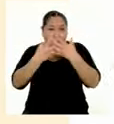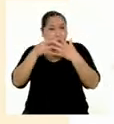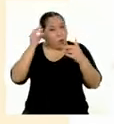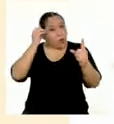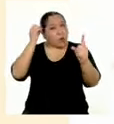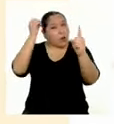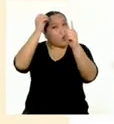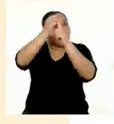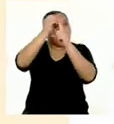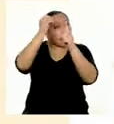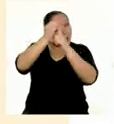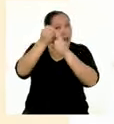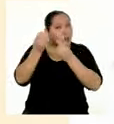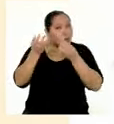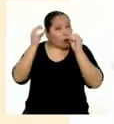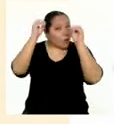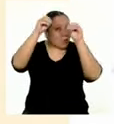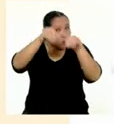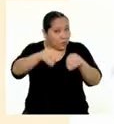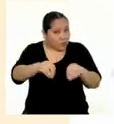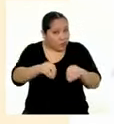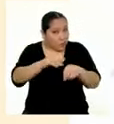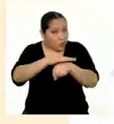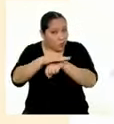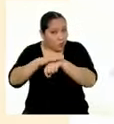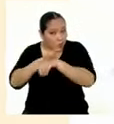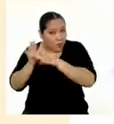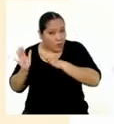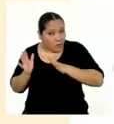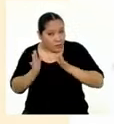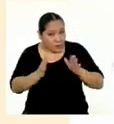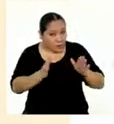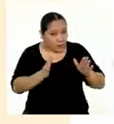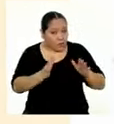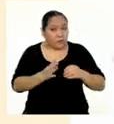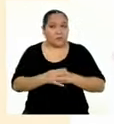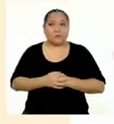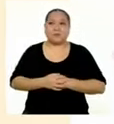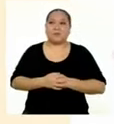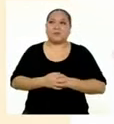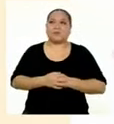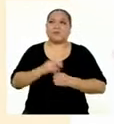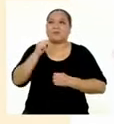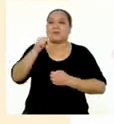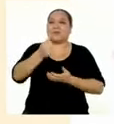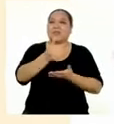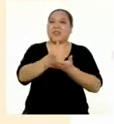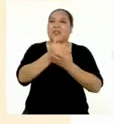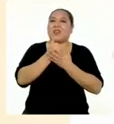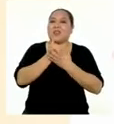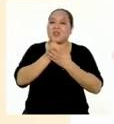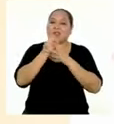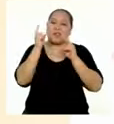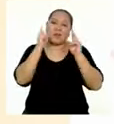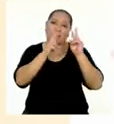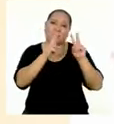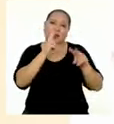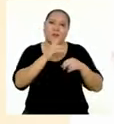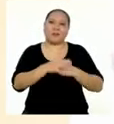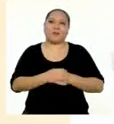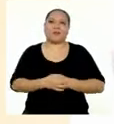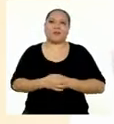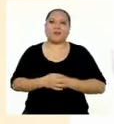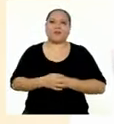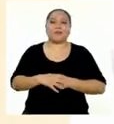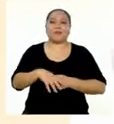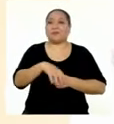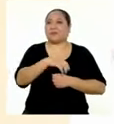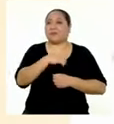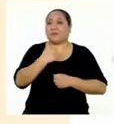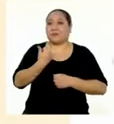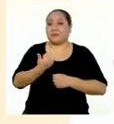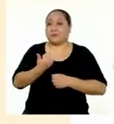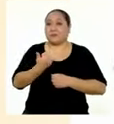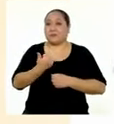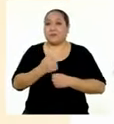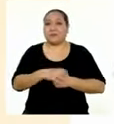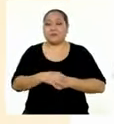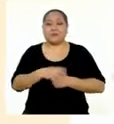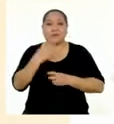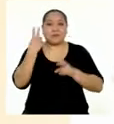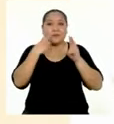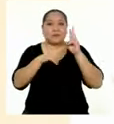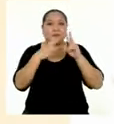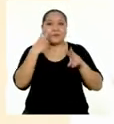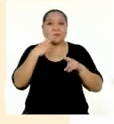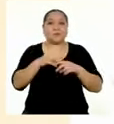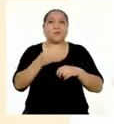adecúan al propósito planteado en mi planificación? Nos ayudará en la revisión. Por otro lado, para